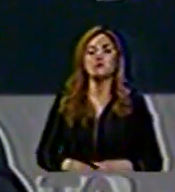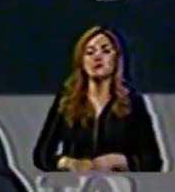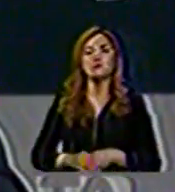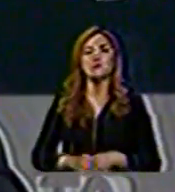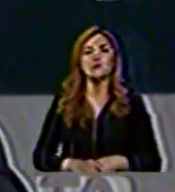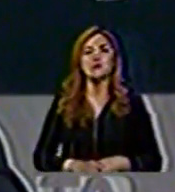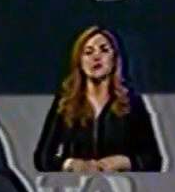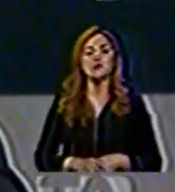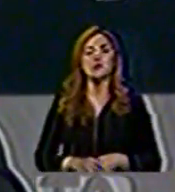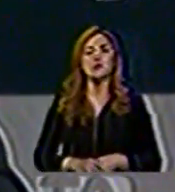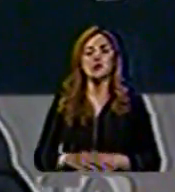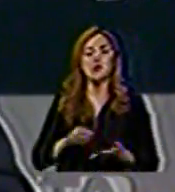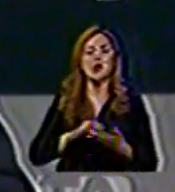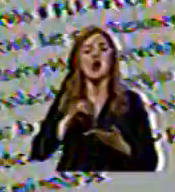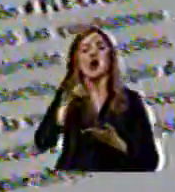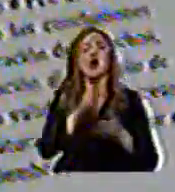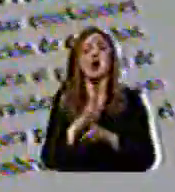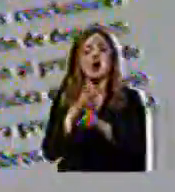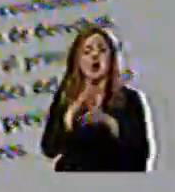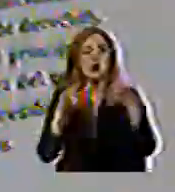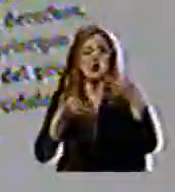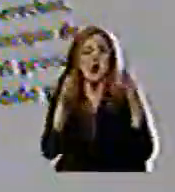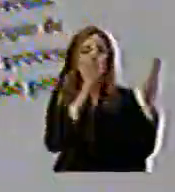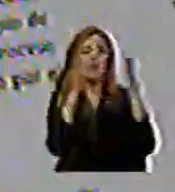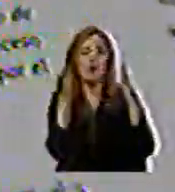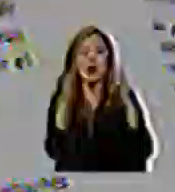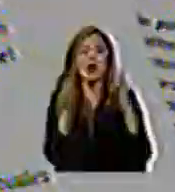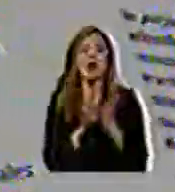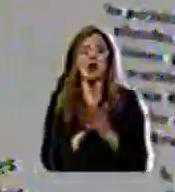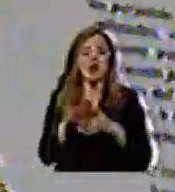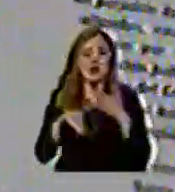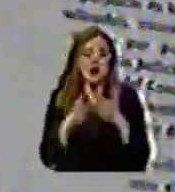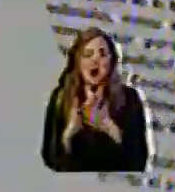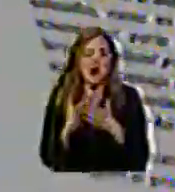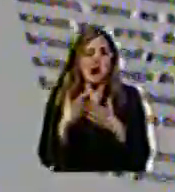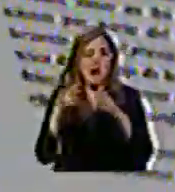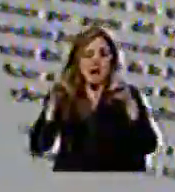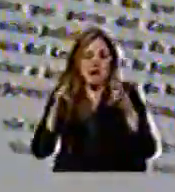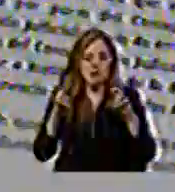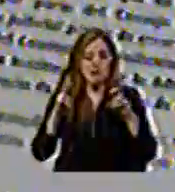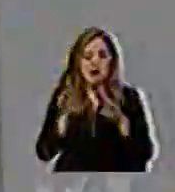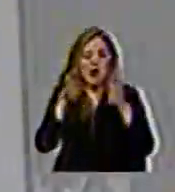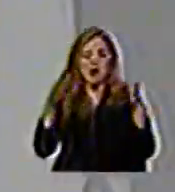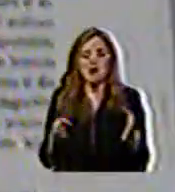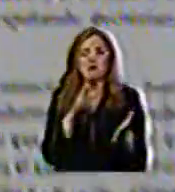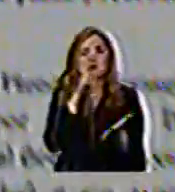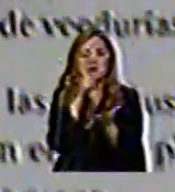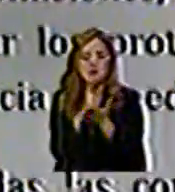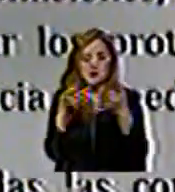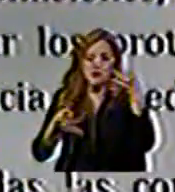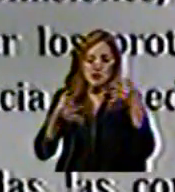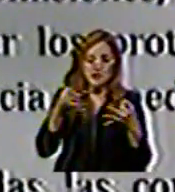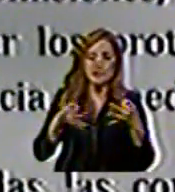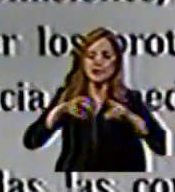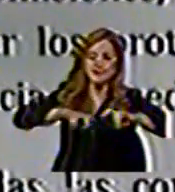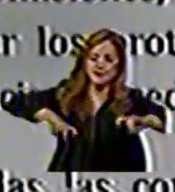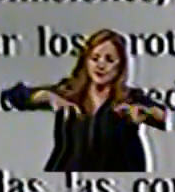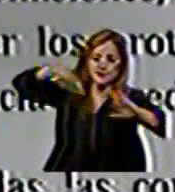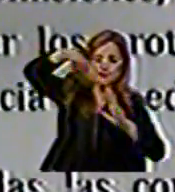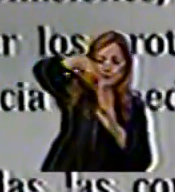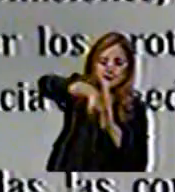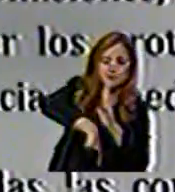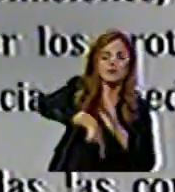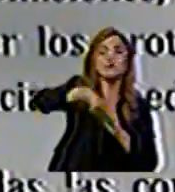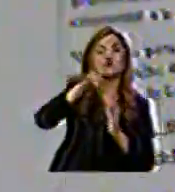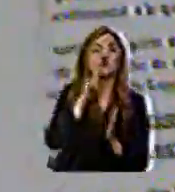El informe del Pleno del Consejo de la Judicatura Transitorio ha conformado la mesa llamada por la verdad y justicia para investigar los casos